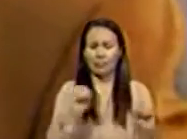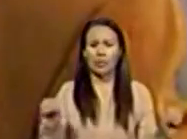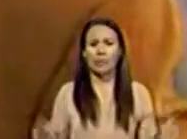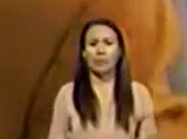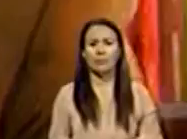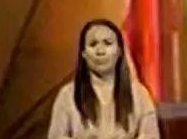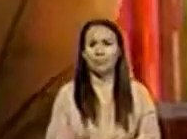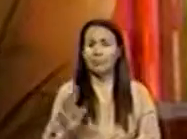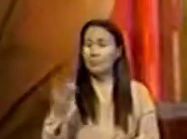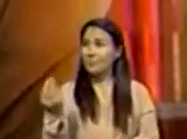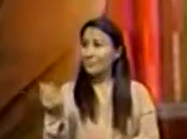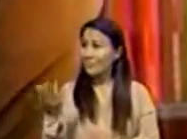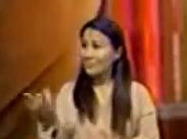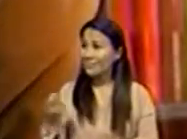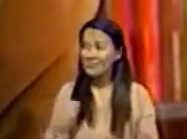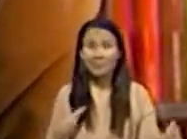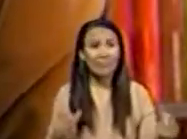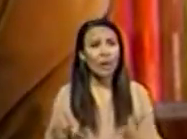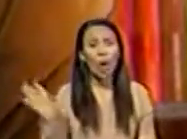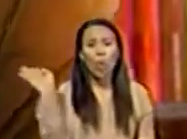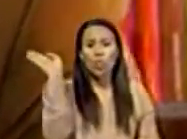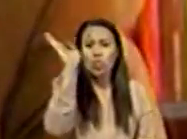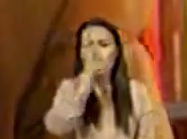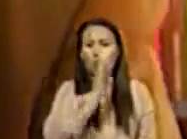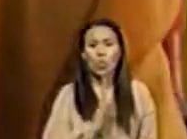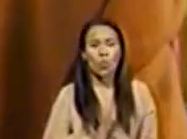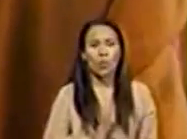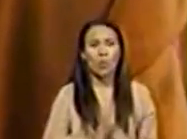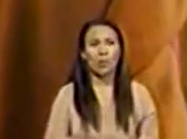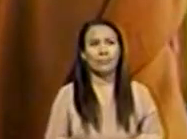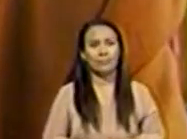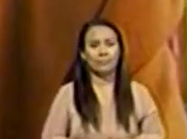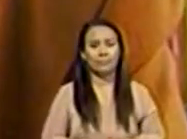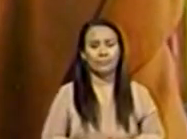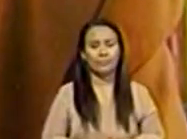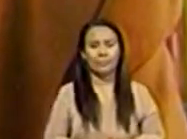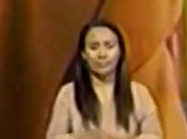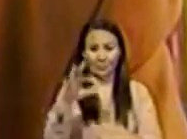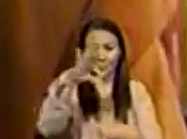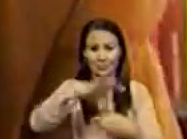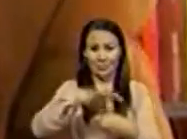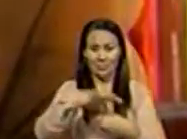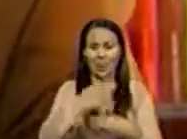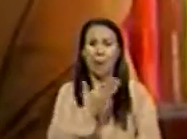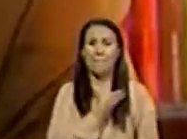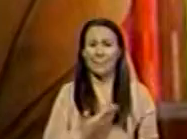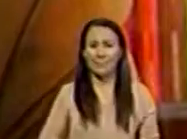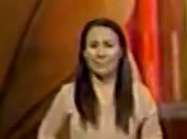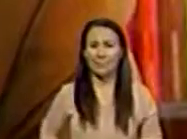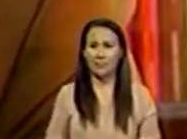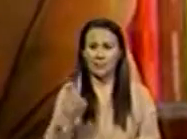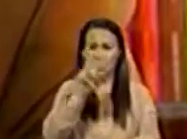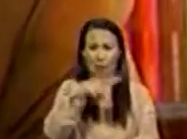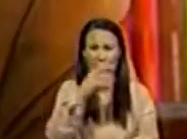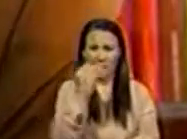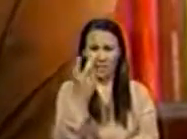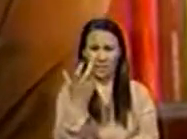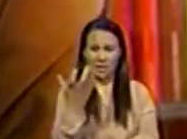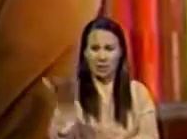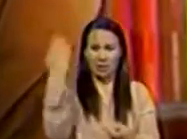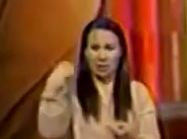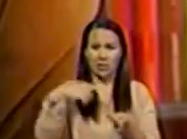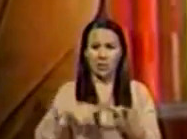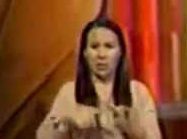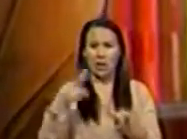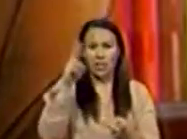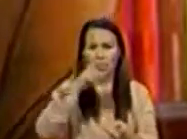cuarto de dólar. En ningún momento, ni en las elecciones presidenciales del 2013, ni en las seccionales